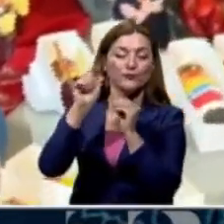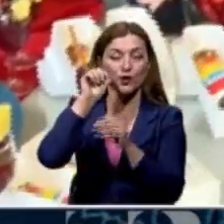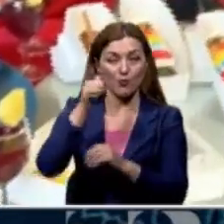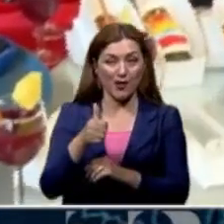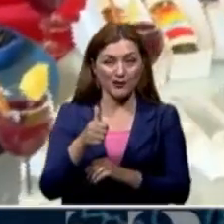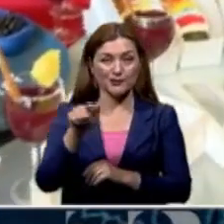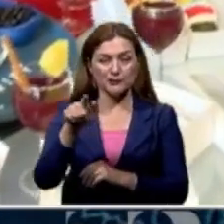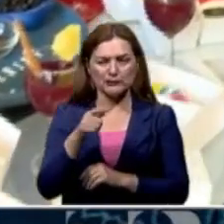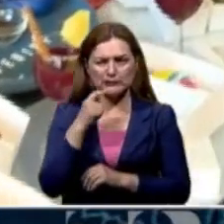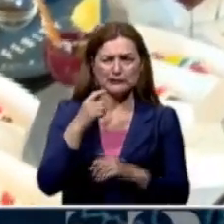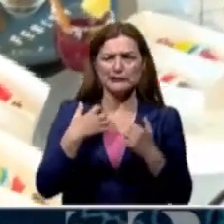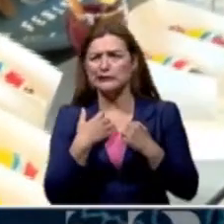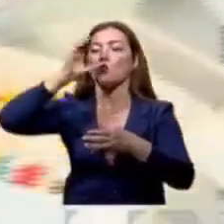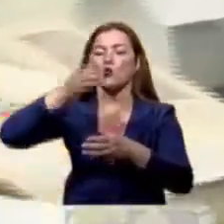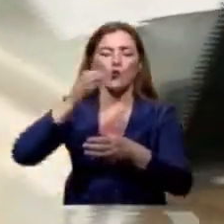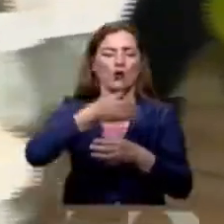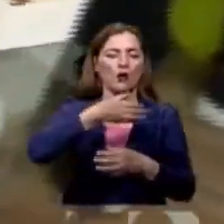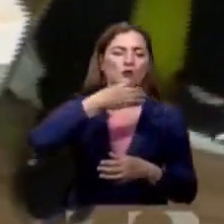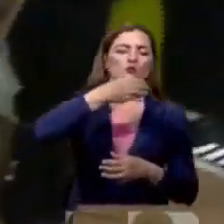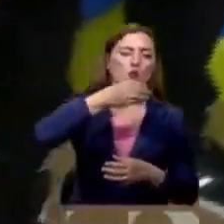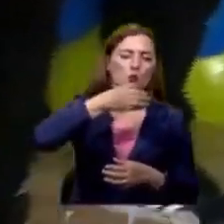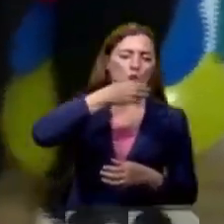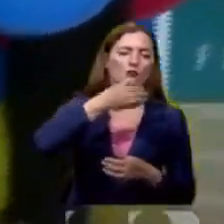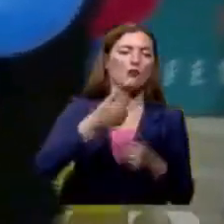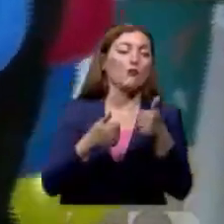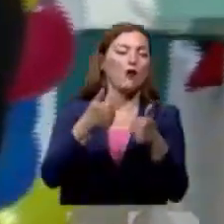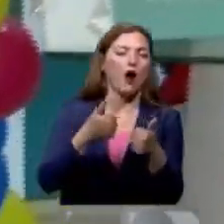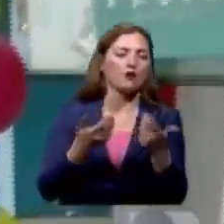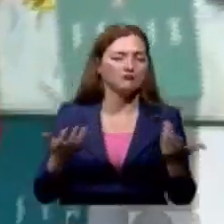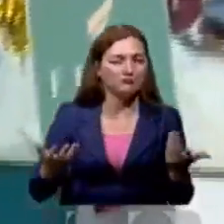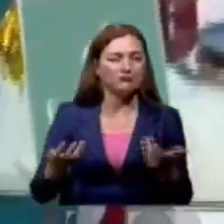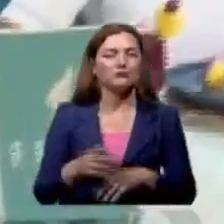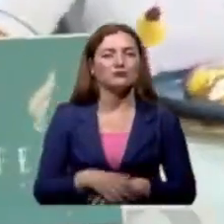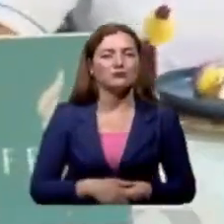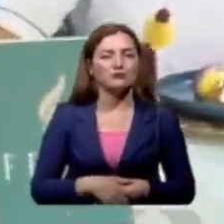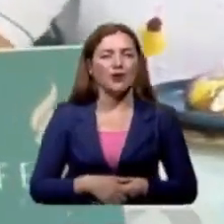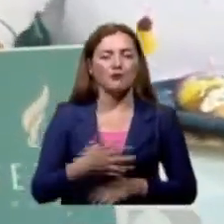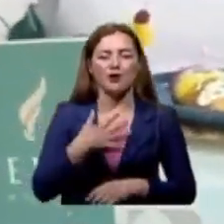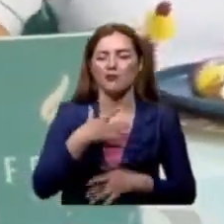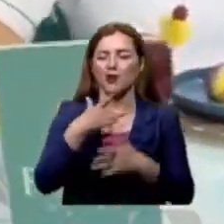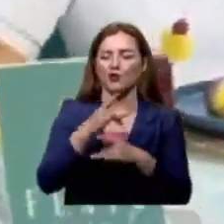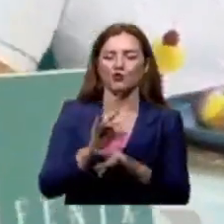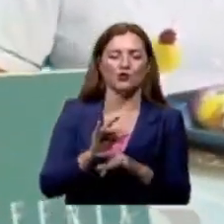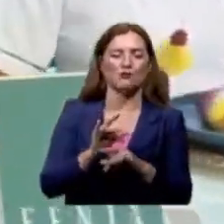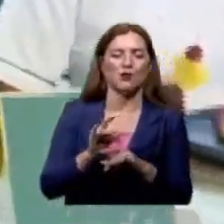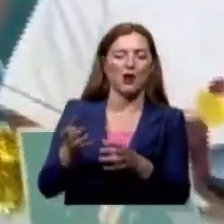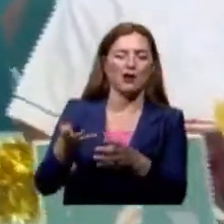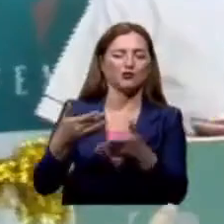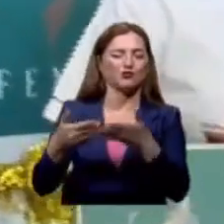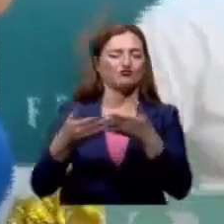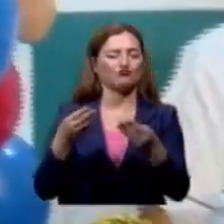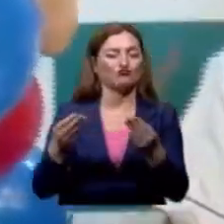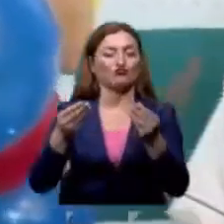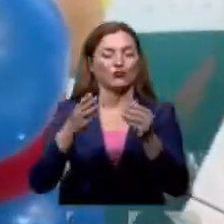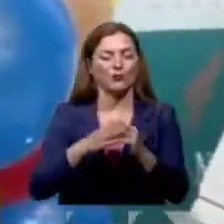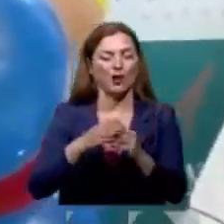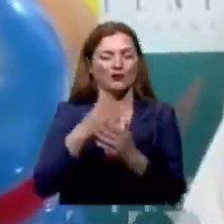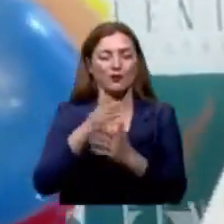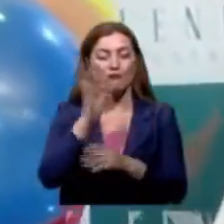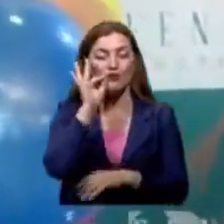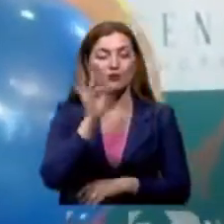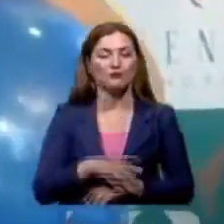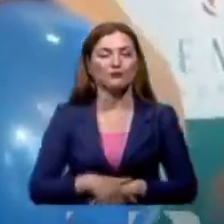acuerdo a los moradores, alrededor de 8 minutos tardaría pasar por este tramo y ya se han registrado accidentes.